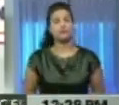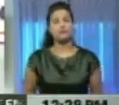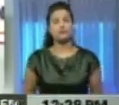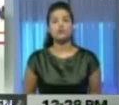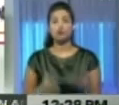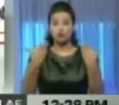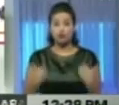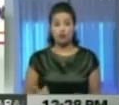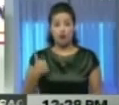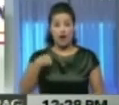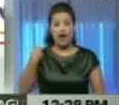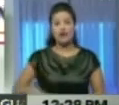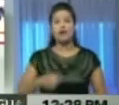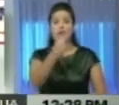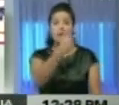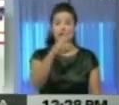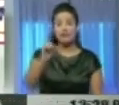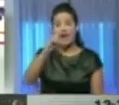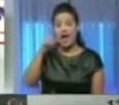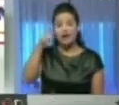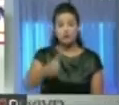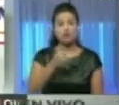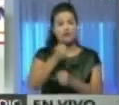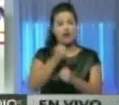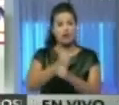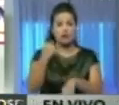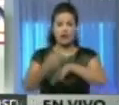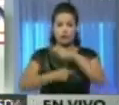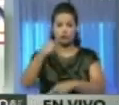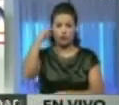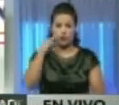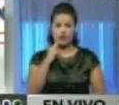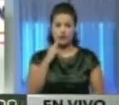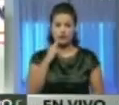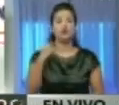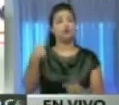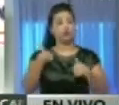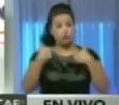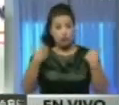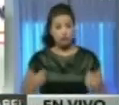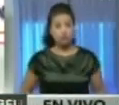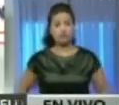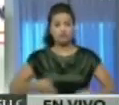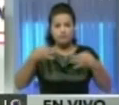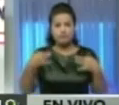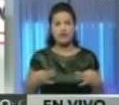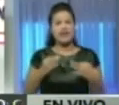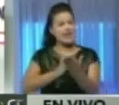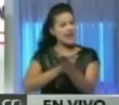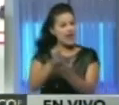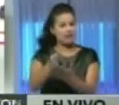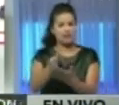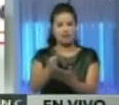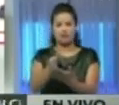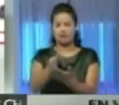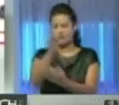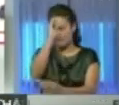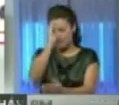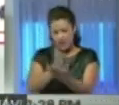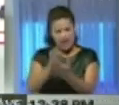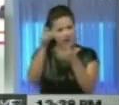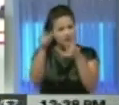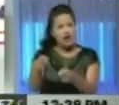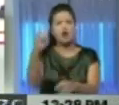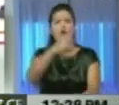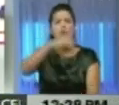Yo tengo más de 20 años en la Revolución Bolivariana, con una absoluta e indeclinable lealtad al